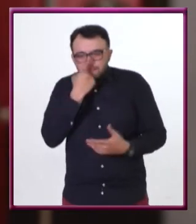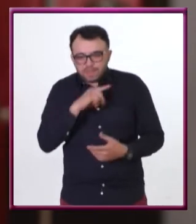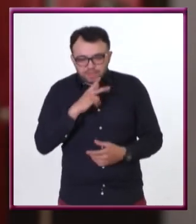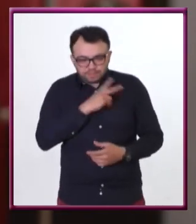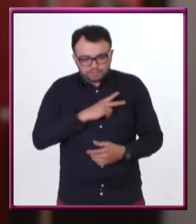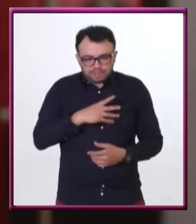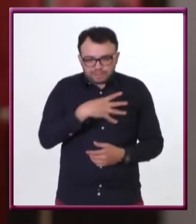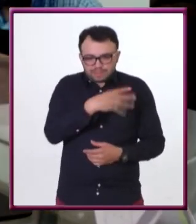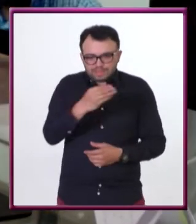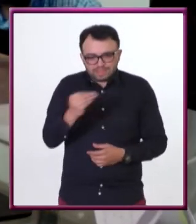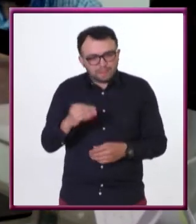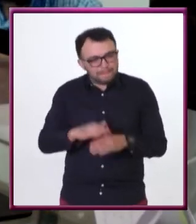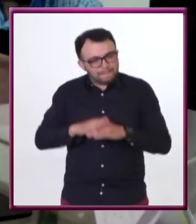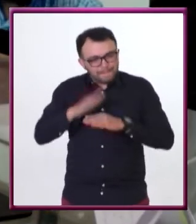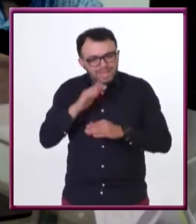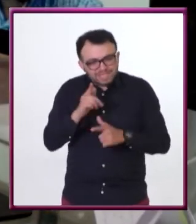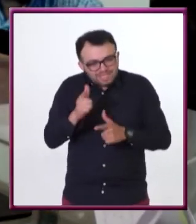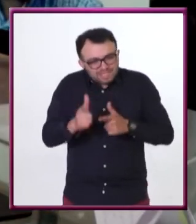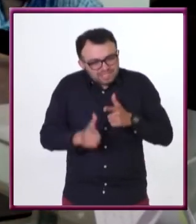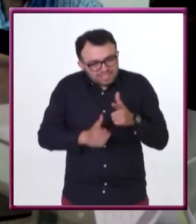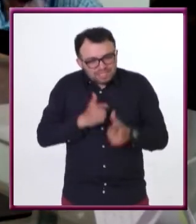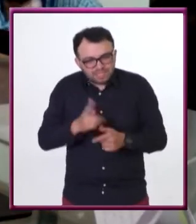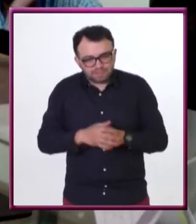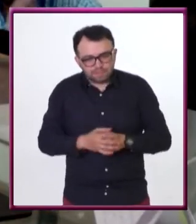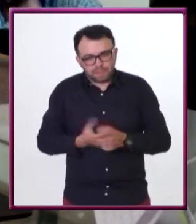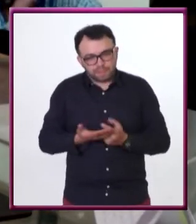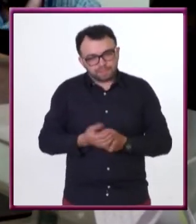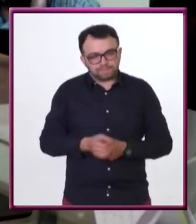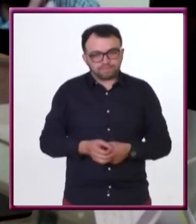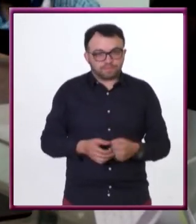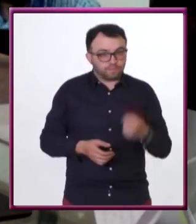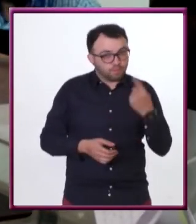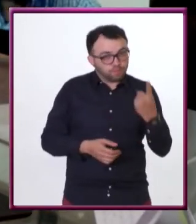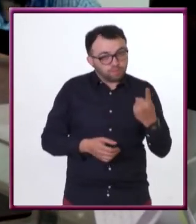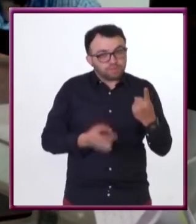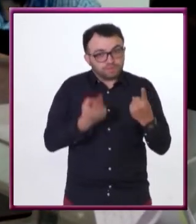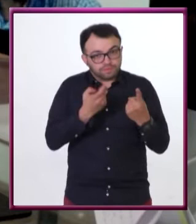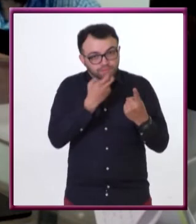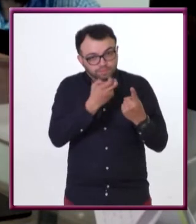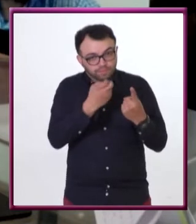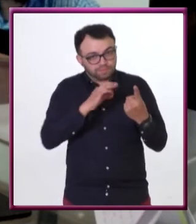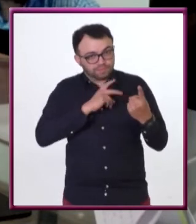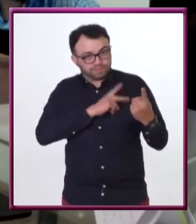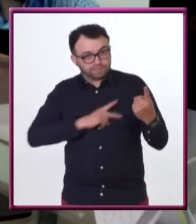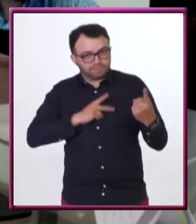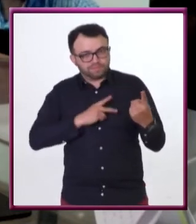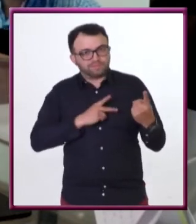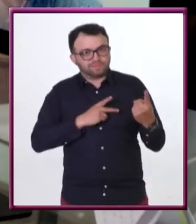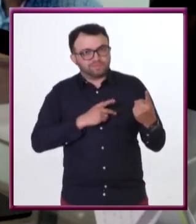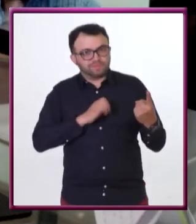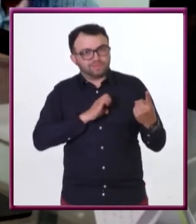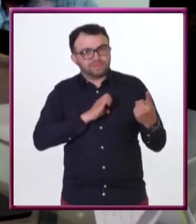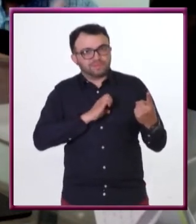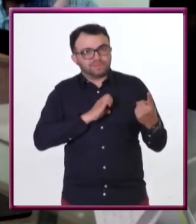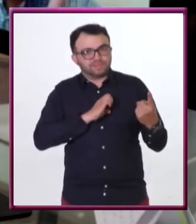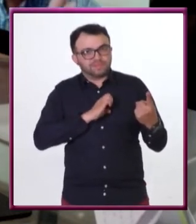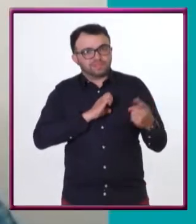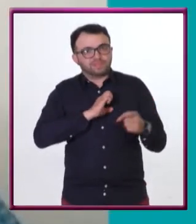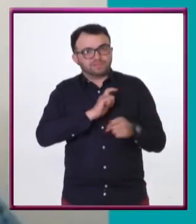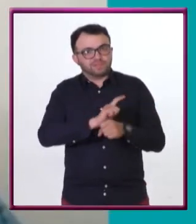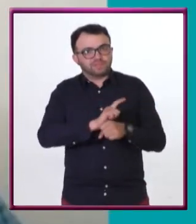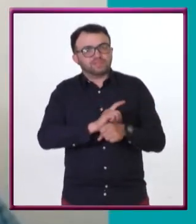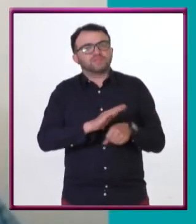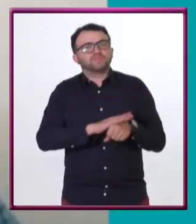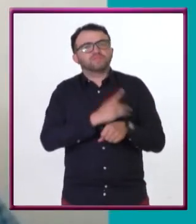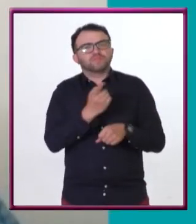se llegara a mitigar? Este virus es muy especial, ese es el problema, porque casi todos los virus tienen un periodo